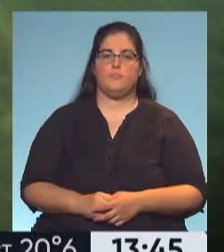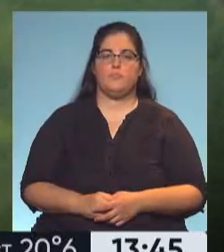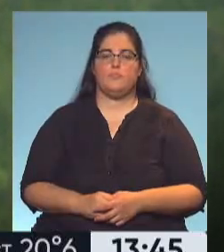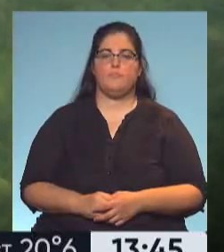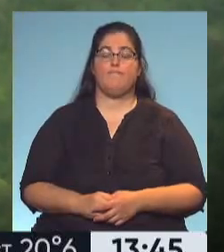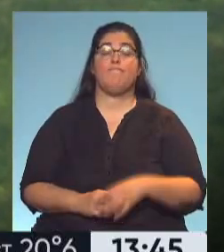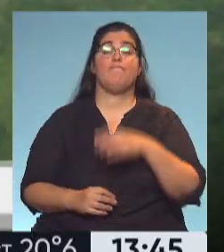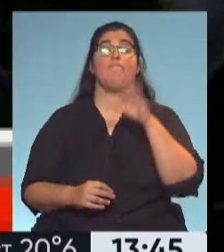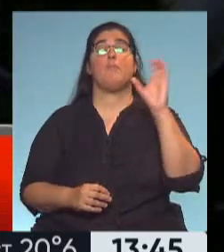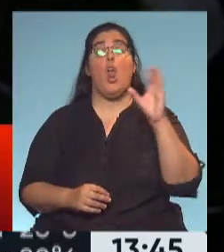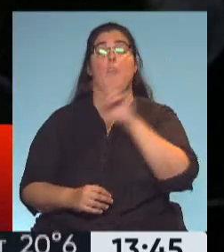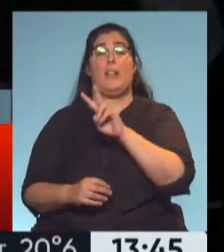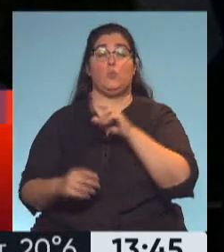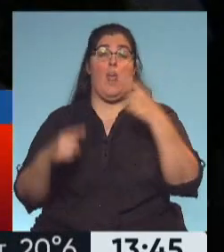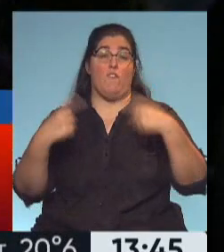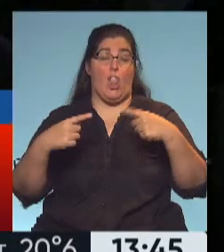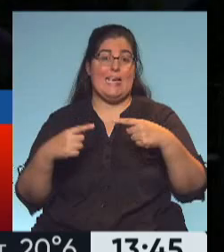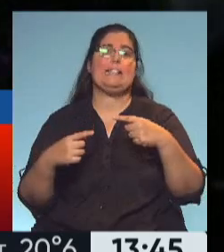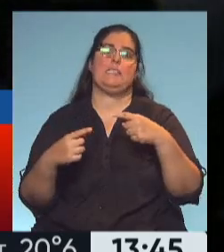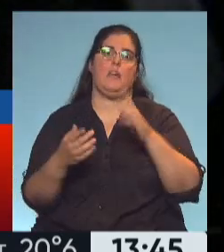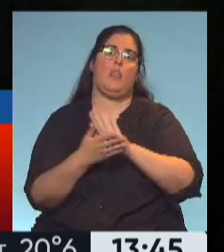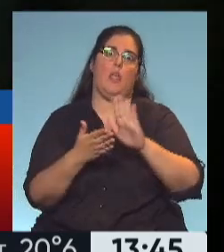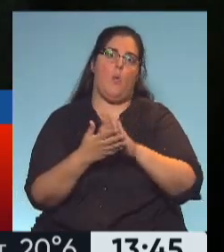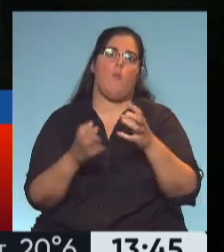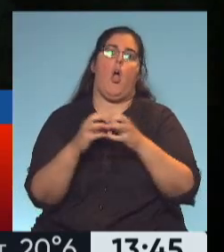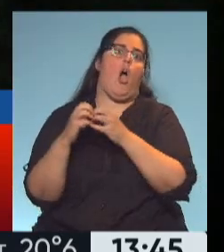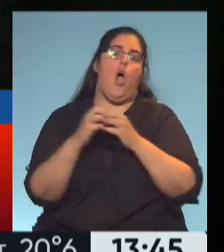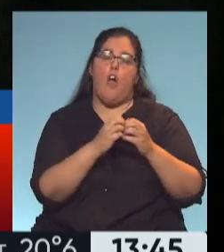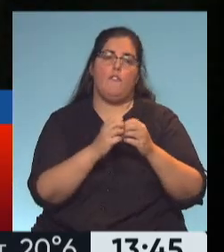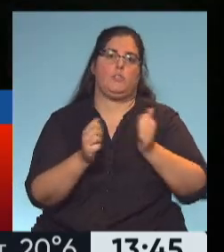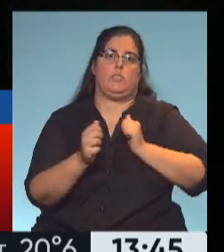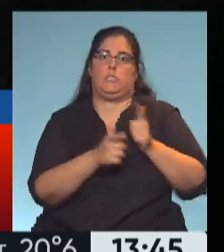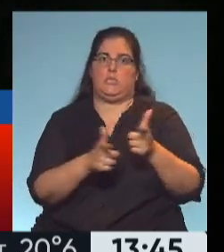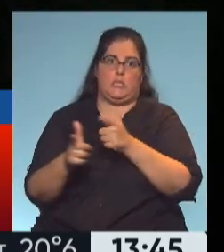Y la frontera entre Colombia y Venezuela es nuevamente escenario de un conflicto armado.